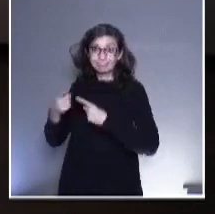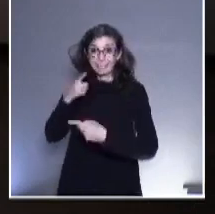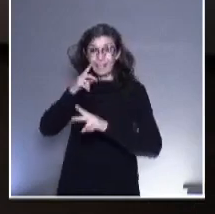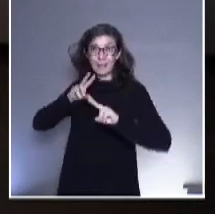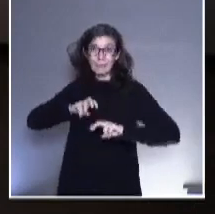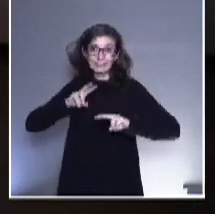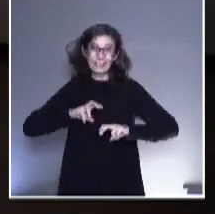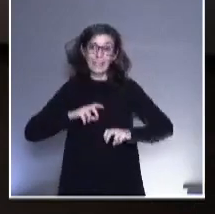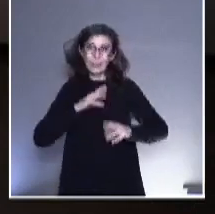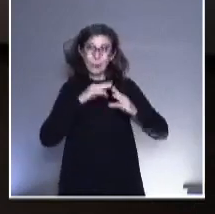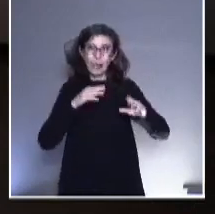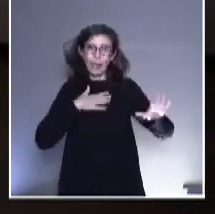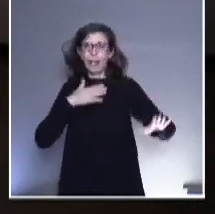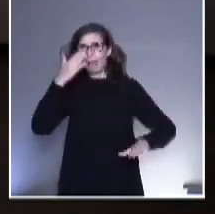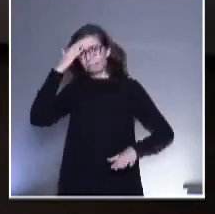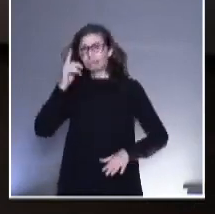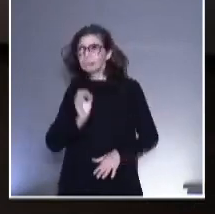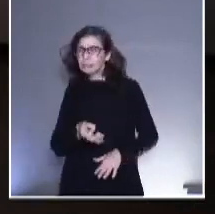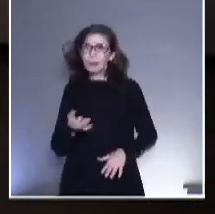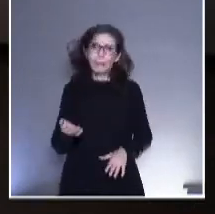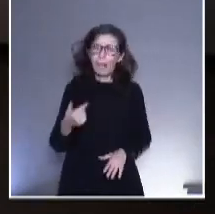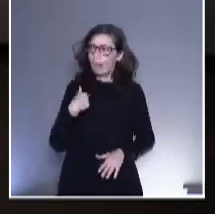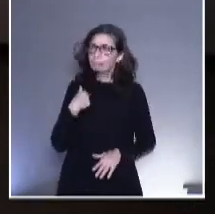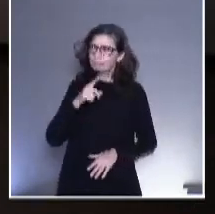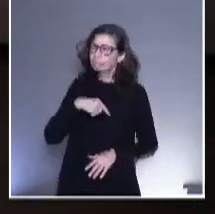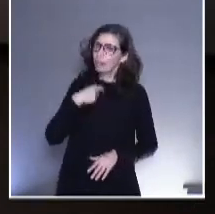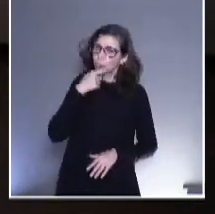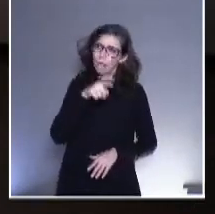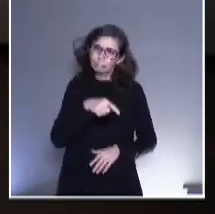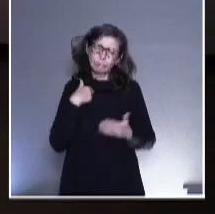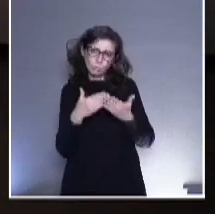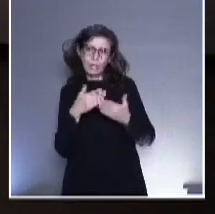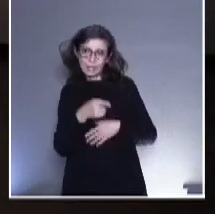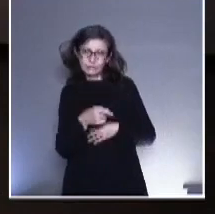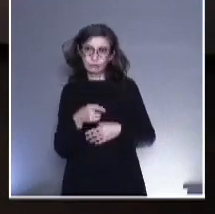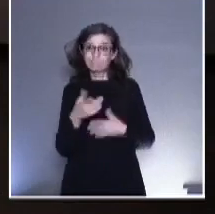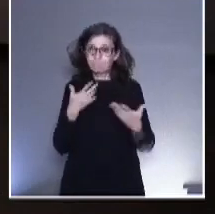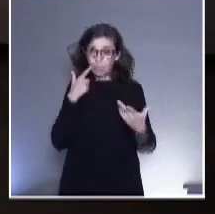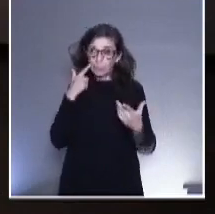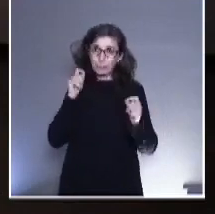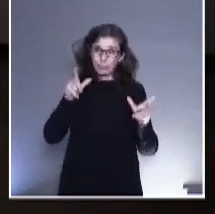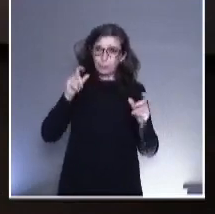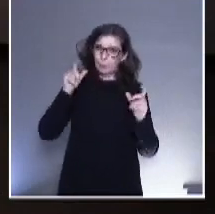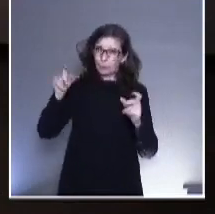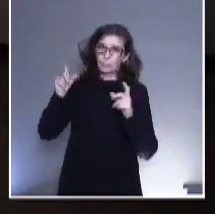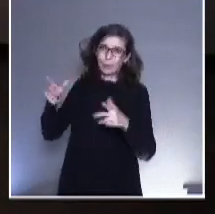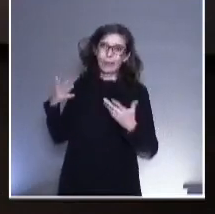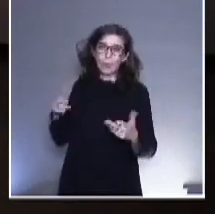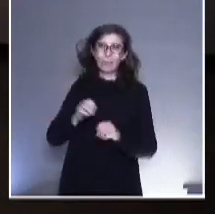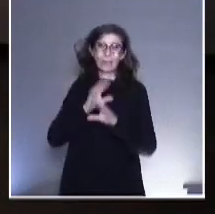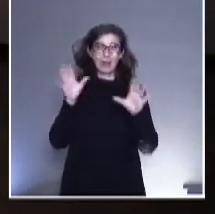investigadores universitarios dicen, ¡ah, pues claro, es verdad! A mí también me gustaría estudiar eso. Entonces, estamos viendo claramente cómo